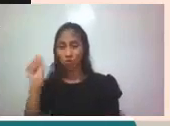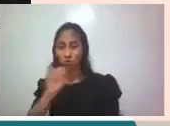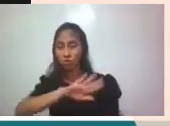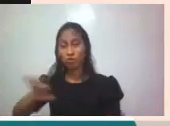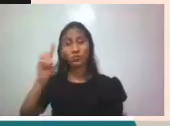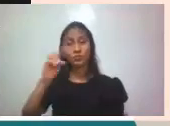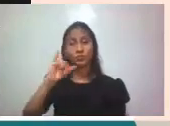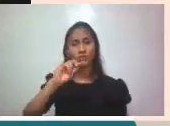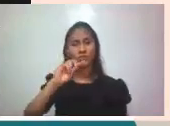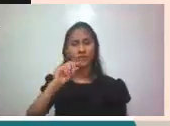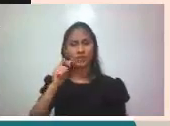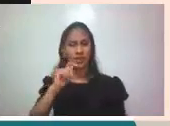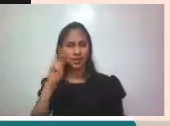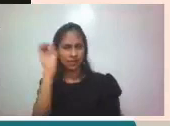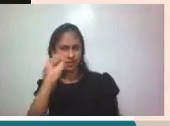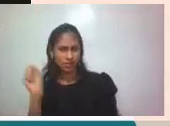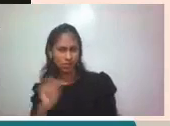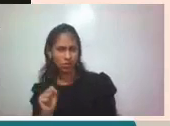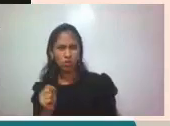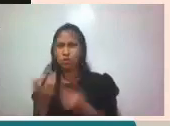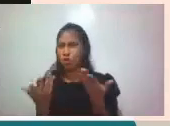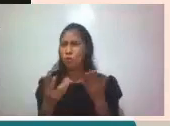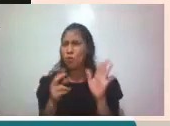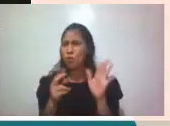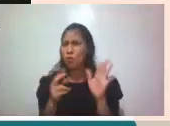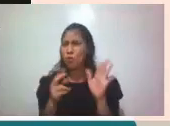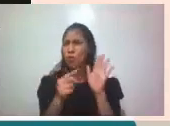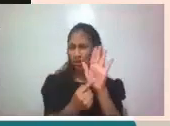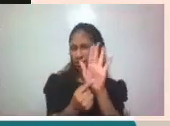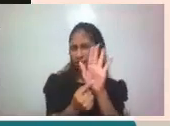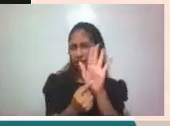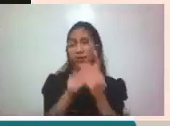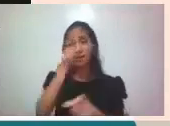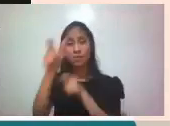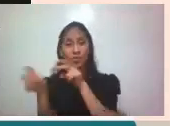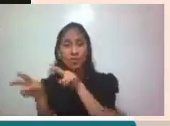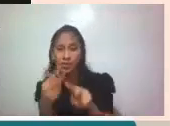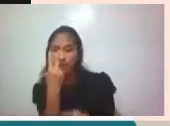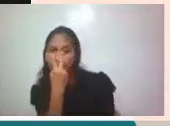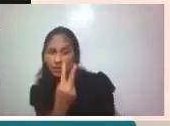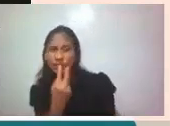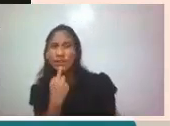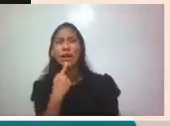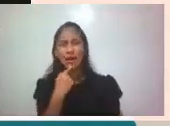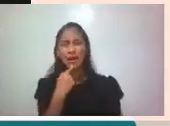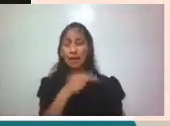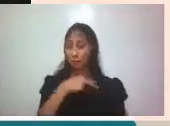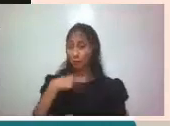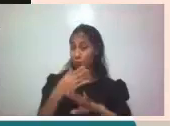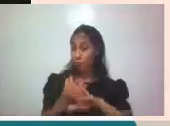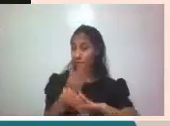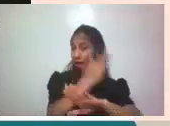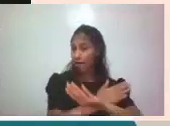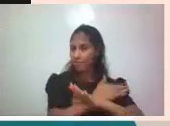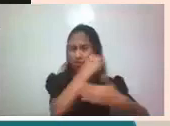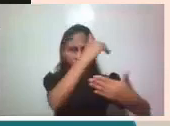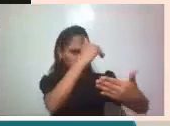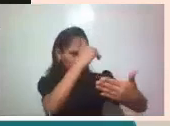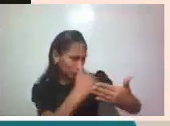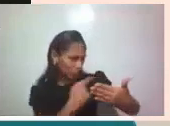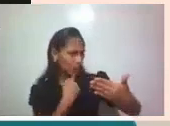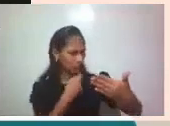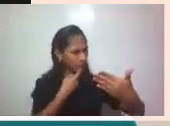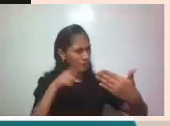una estrategia pedagógica de poder tener una mejor llegada a los públicos con quienes nos dirigimos. Ya en el escenario